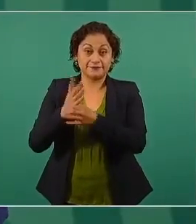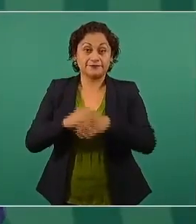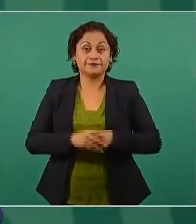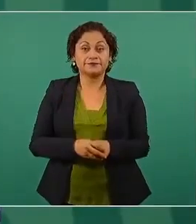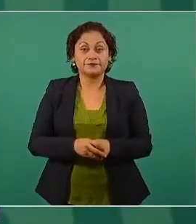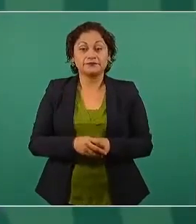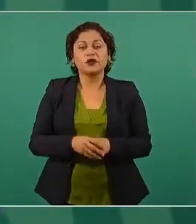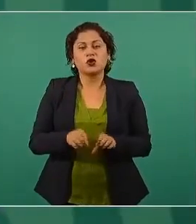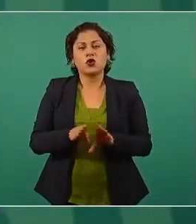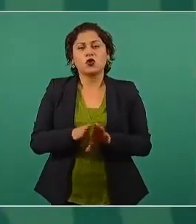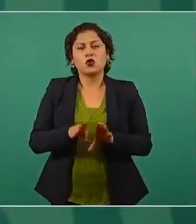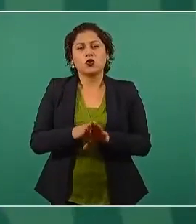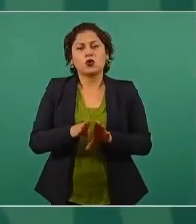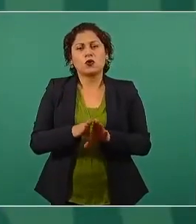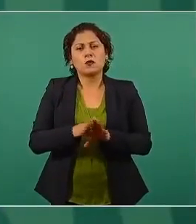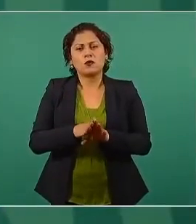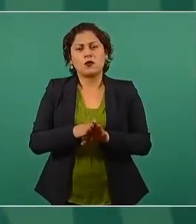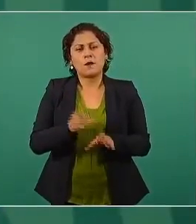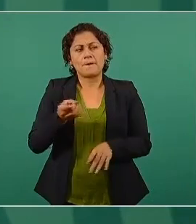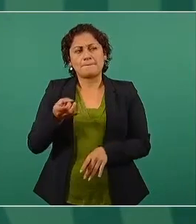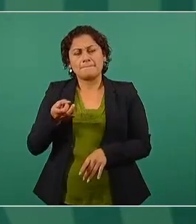vencer a quien no sabe rendirse,